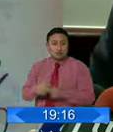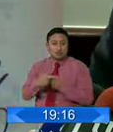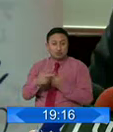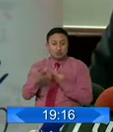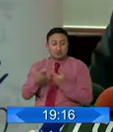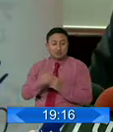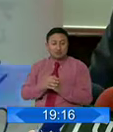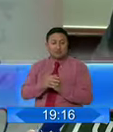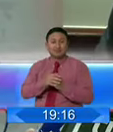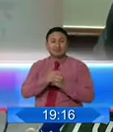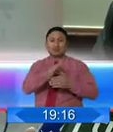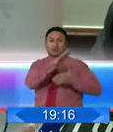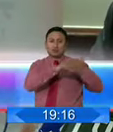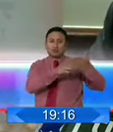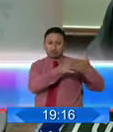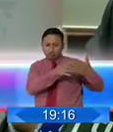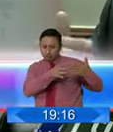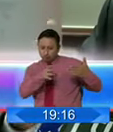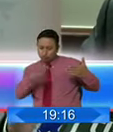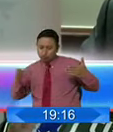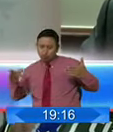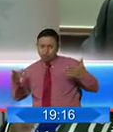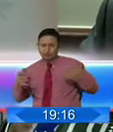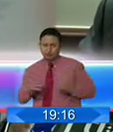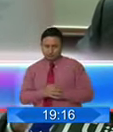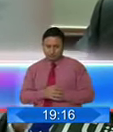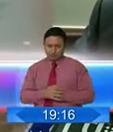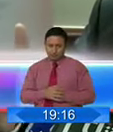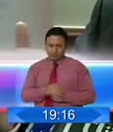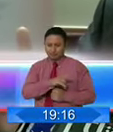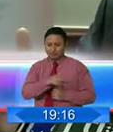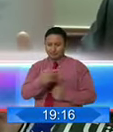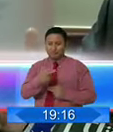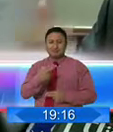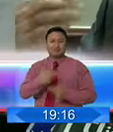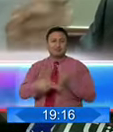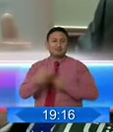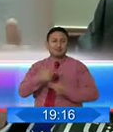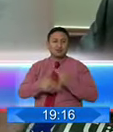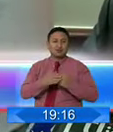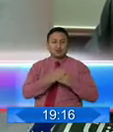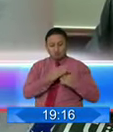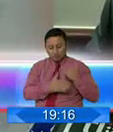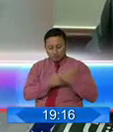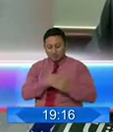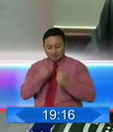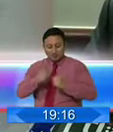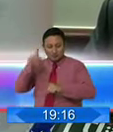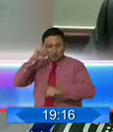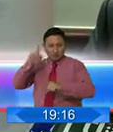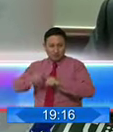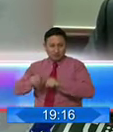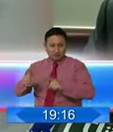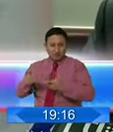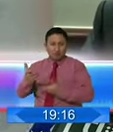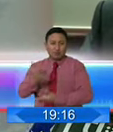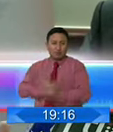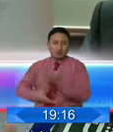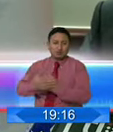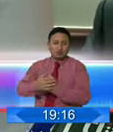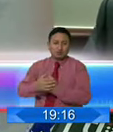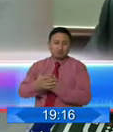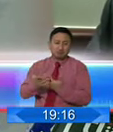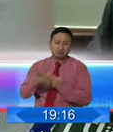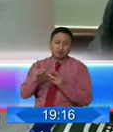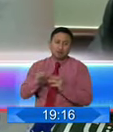un cronograma para lo que será las negociaciones y llegar a un acuerdo comercial hasta,